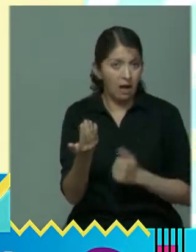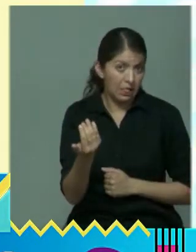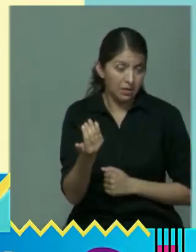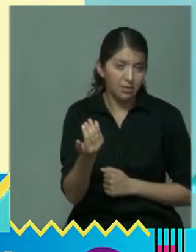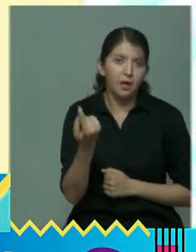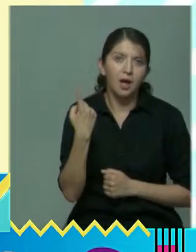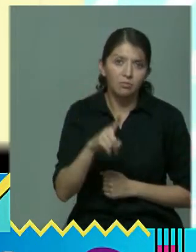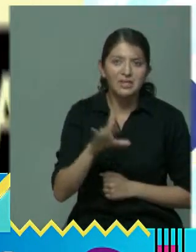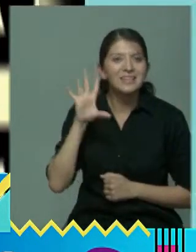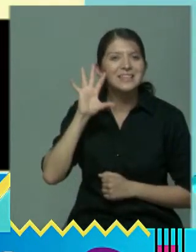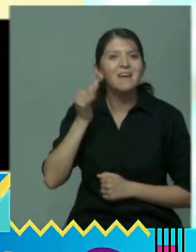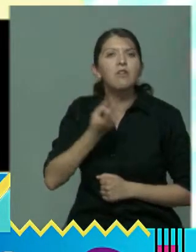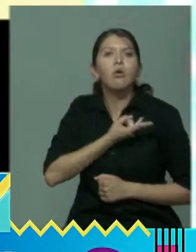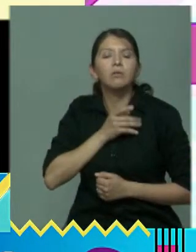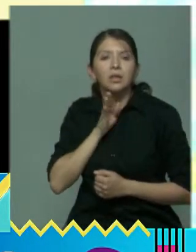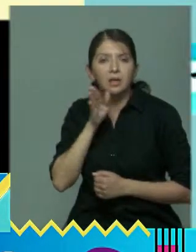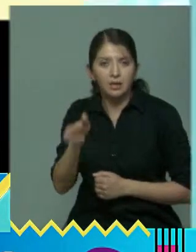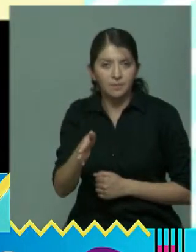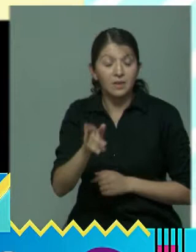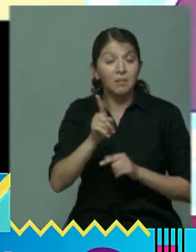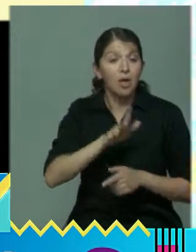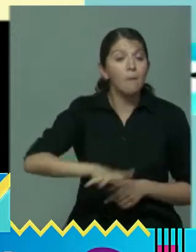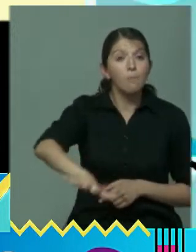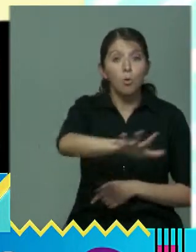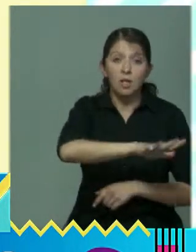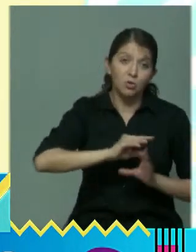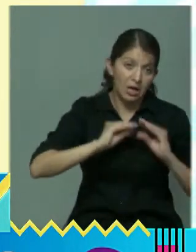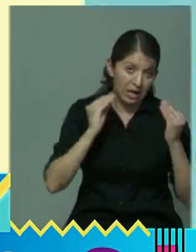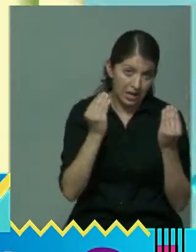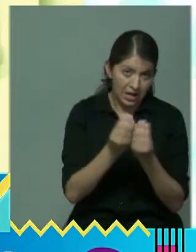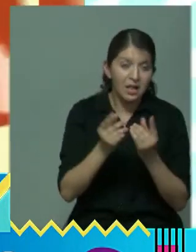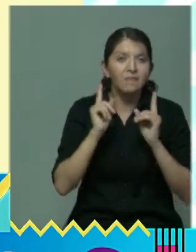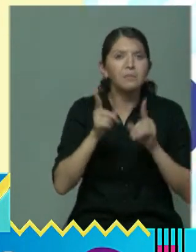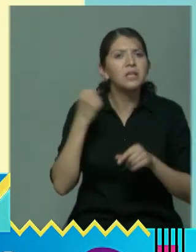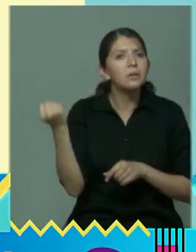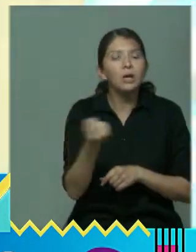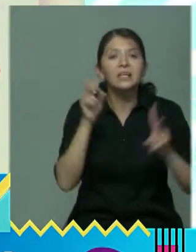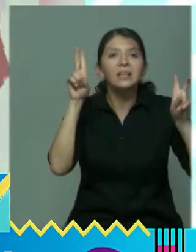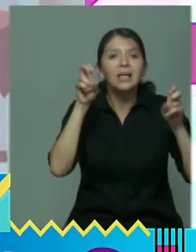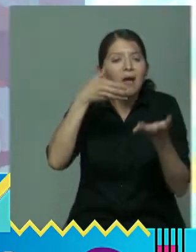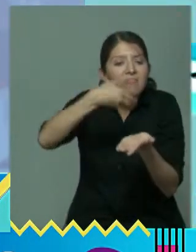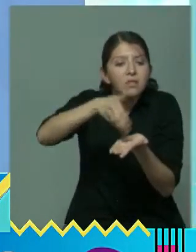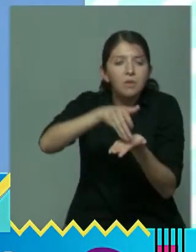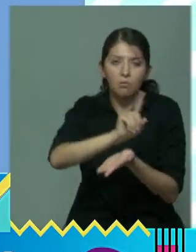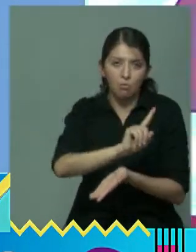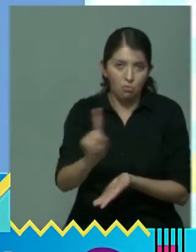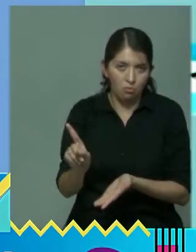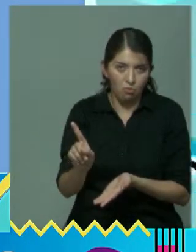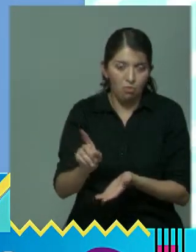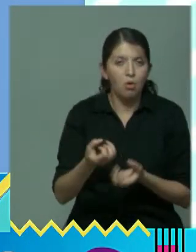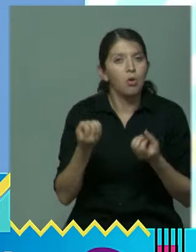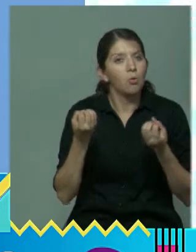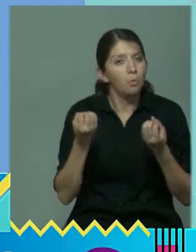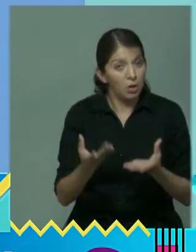referencia. Y con respecto a la población en general, sí, trabajar los ejes, digamos, de no discriminar, porque, digamos, estas